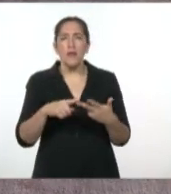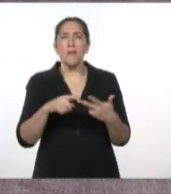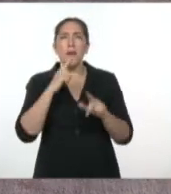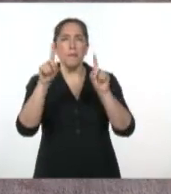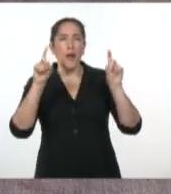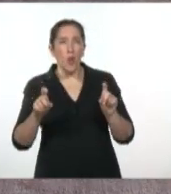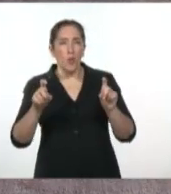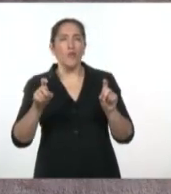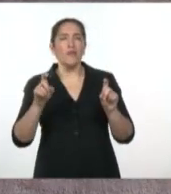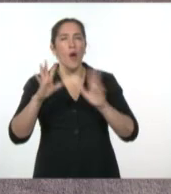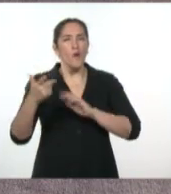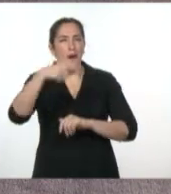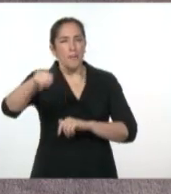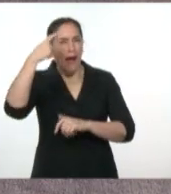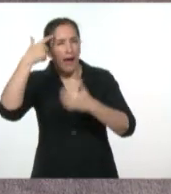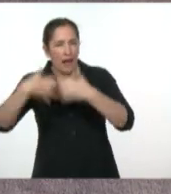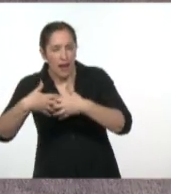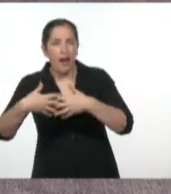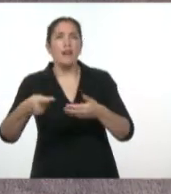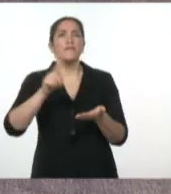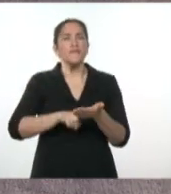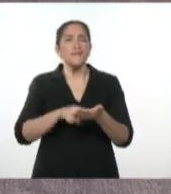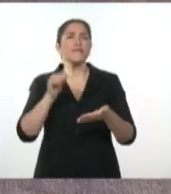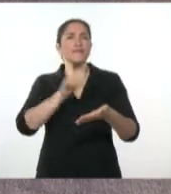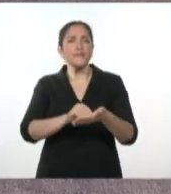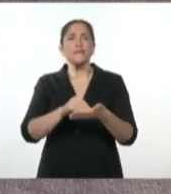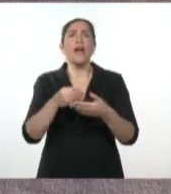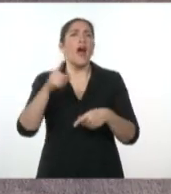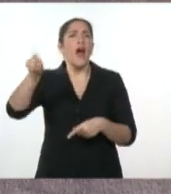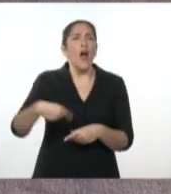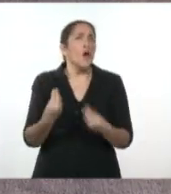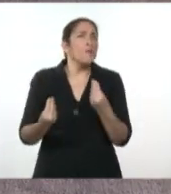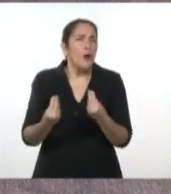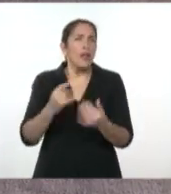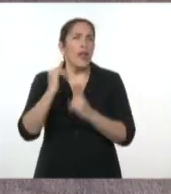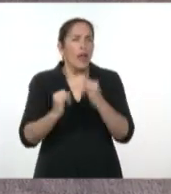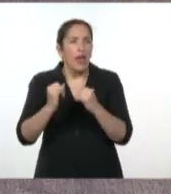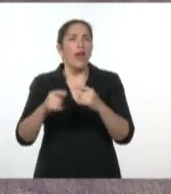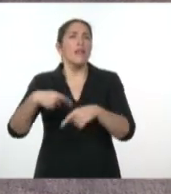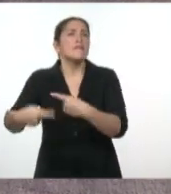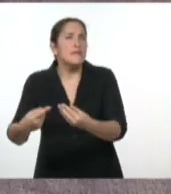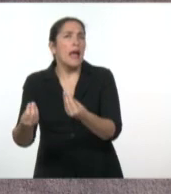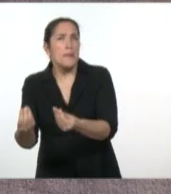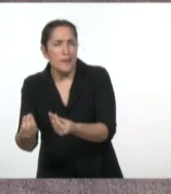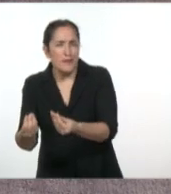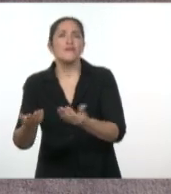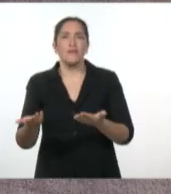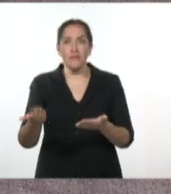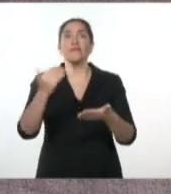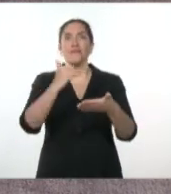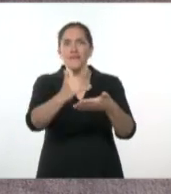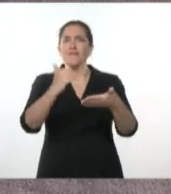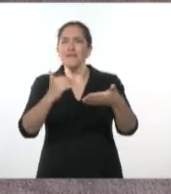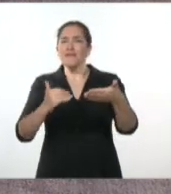retórica, causa-consecuencia y los argumentos y las tesis, acá lo que yo hice fue puntearlos, pero los desarrollamos en